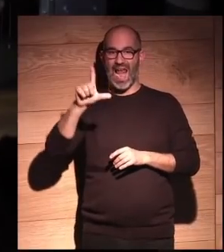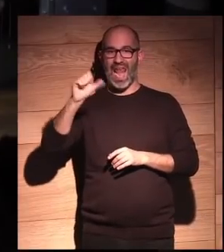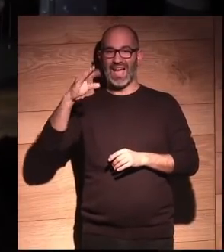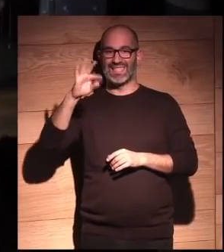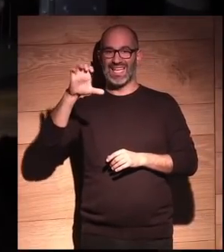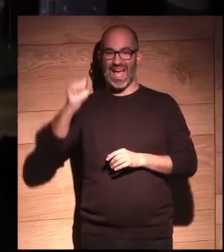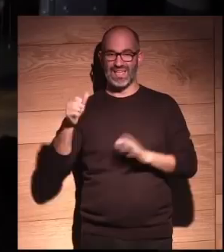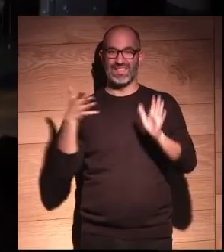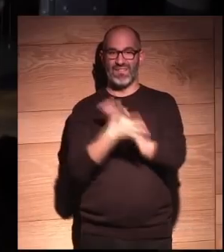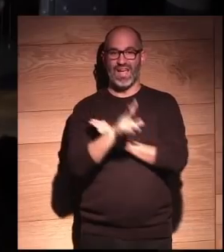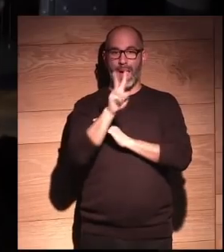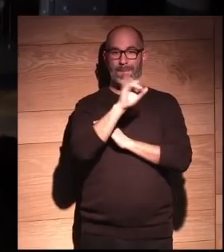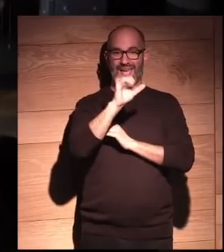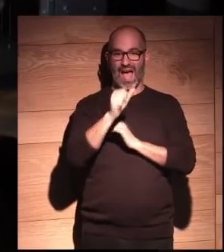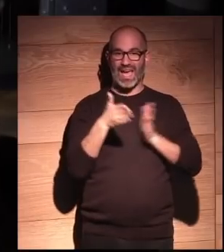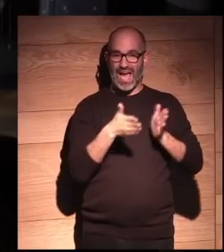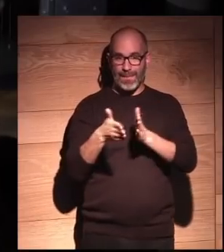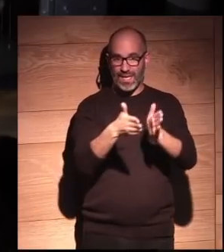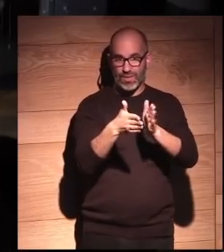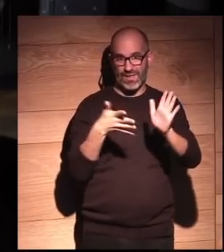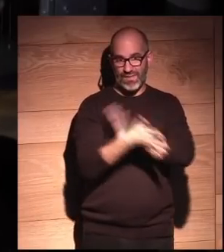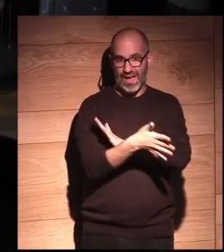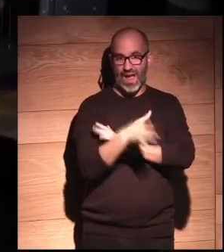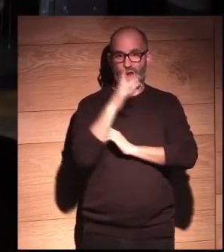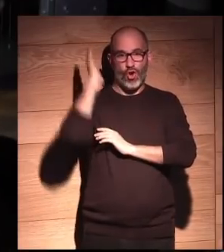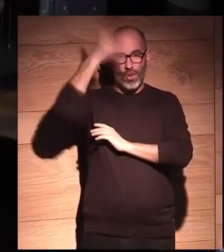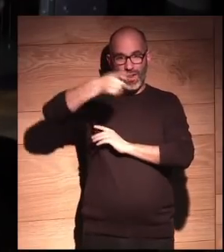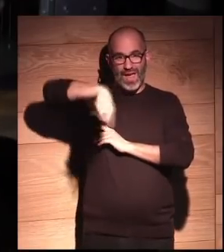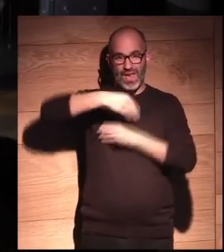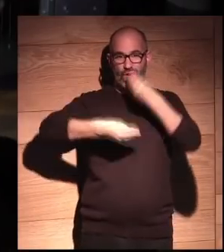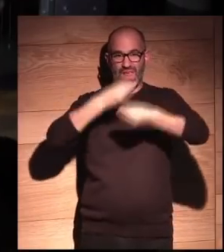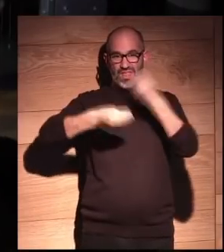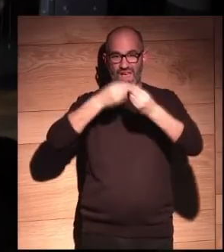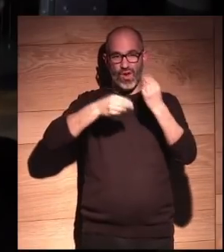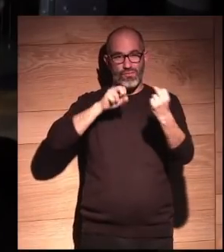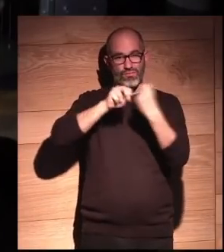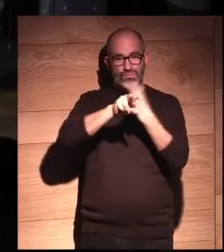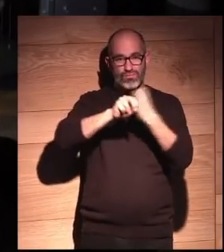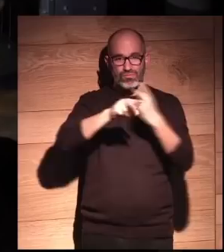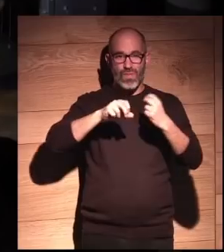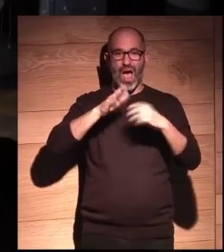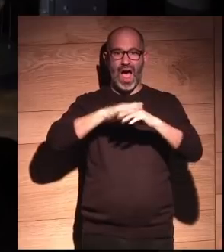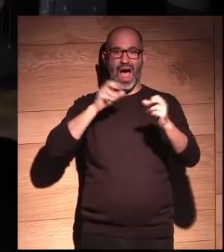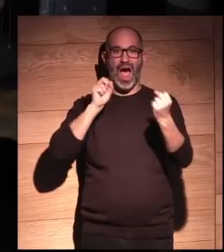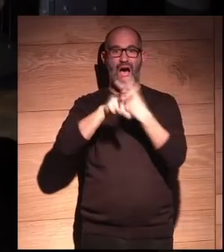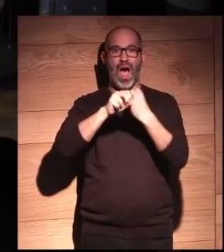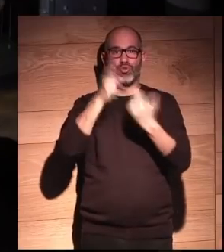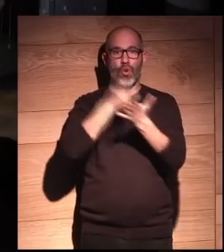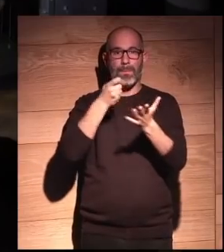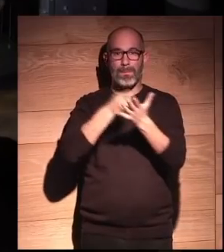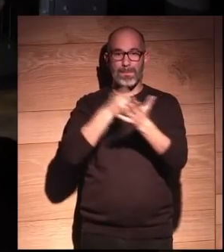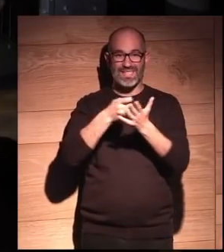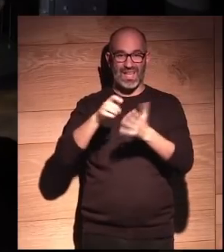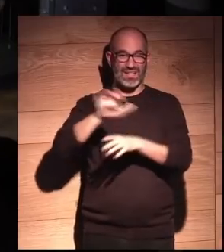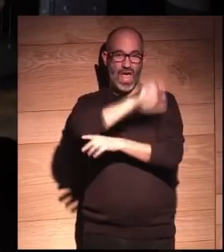Los romanos hicieron el gran trazado de infraestructuras del Imperio Romano. Las grandes autopistas de toda Europa,